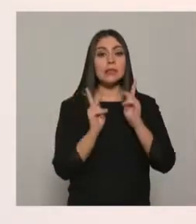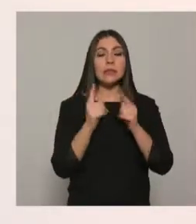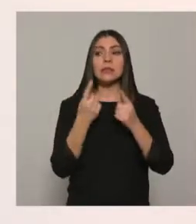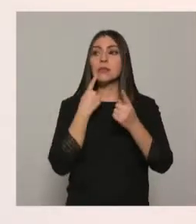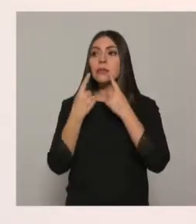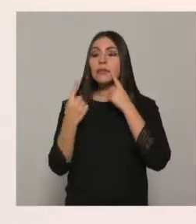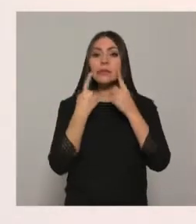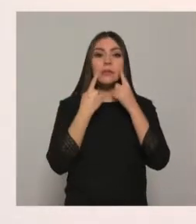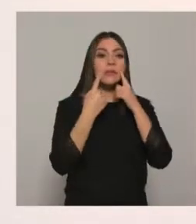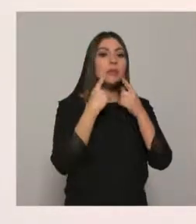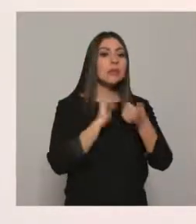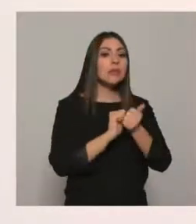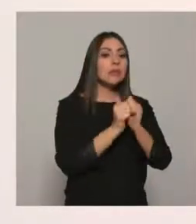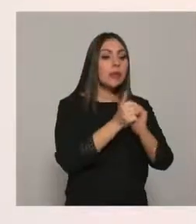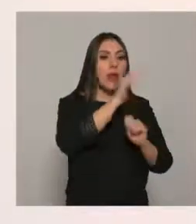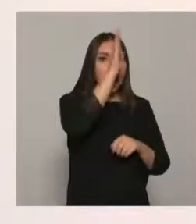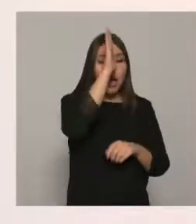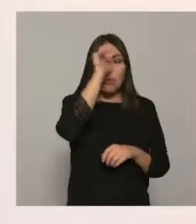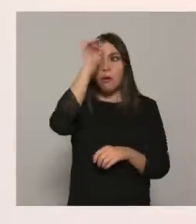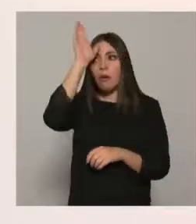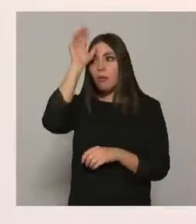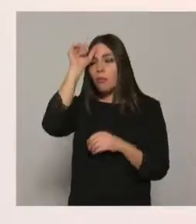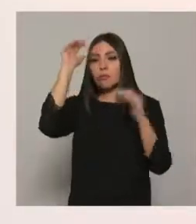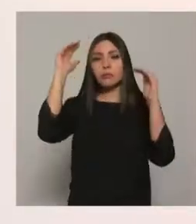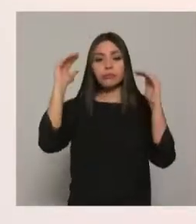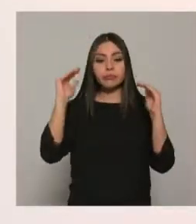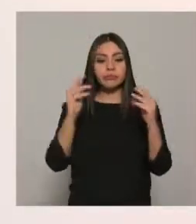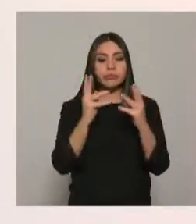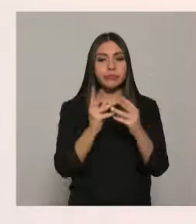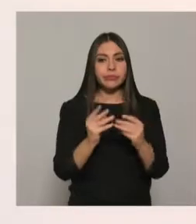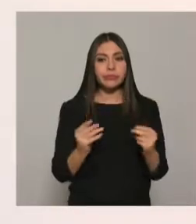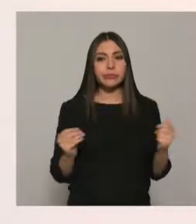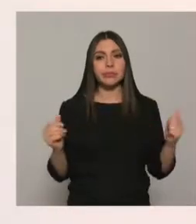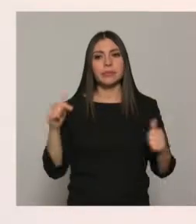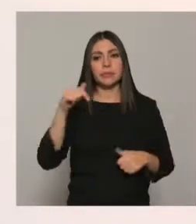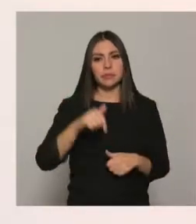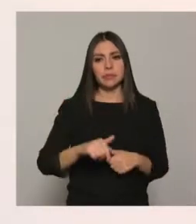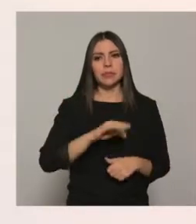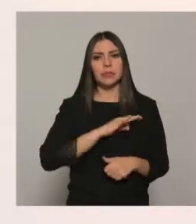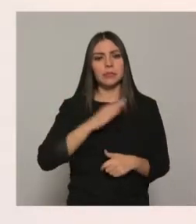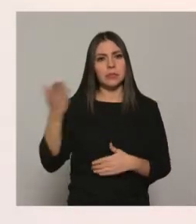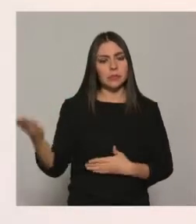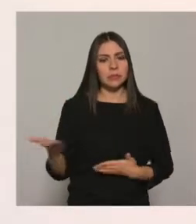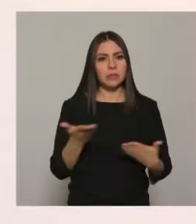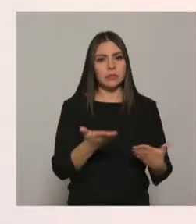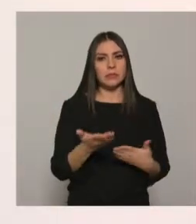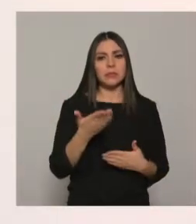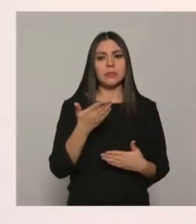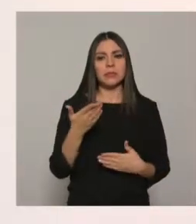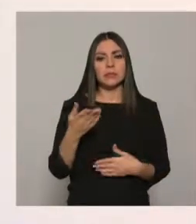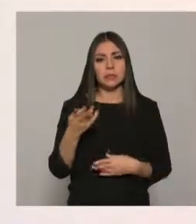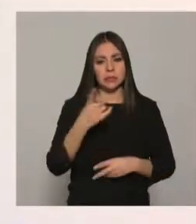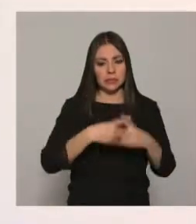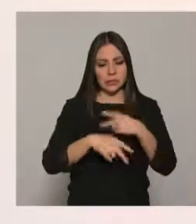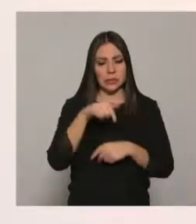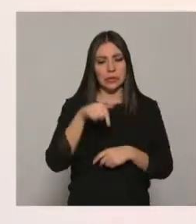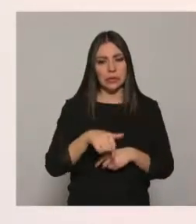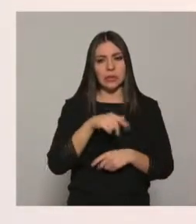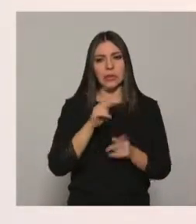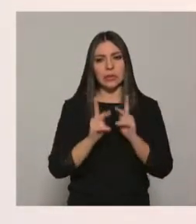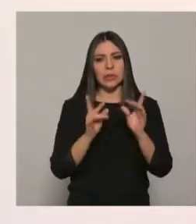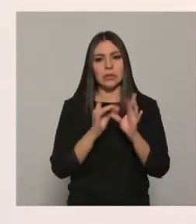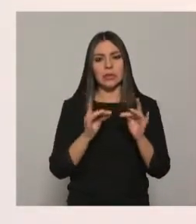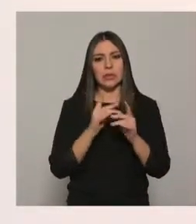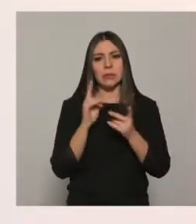Se tendría que conciliar con estos vecinos. Aquí en Agenda y Contexto les abriremos un espacio para que vengan a platicar con nosotros